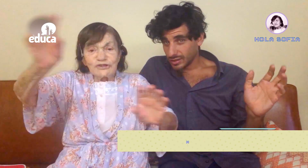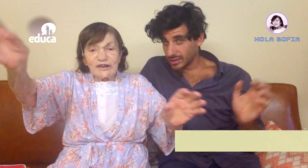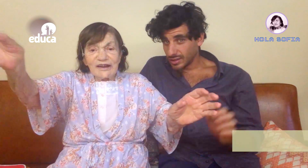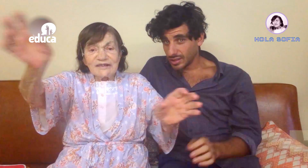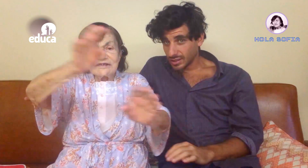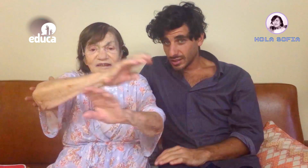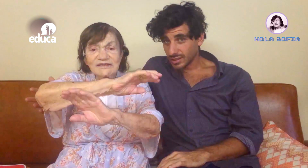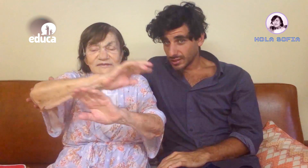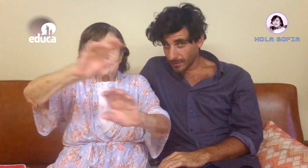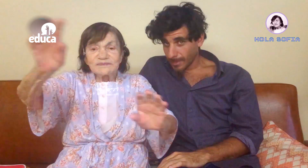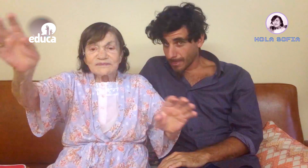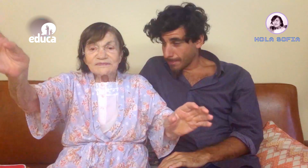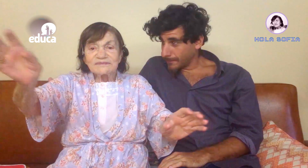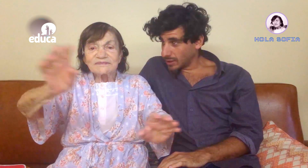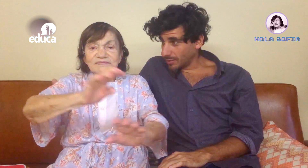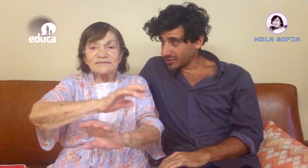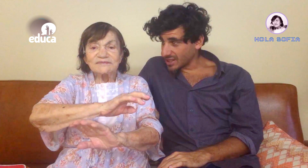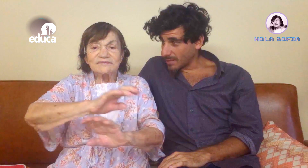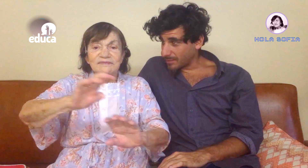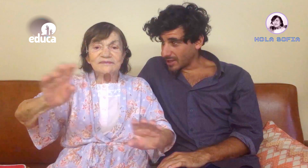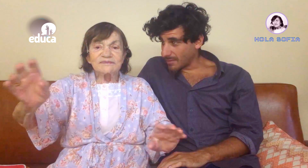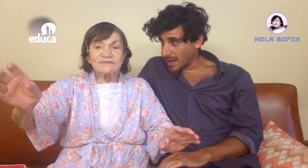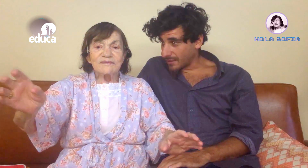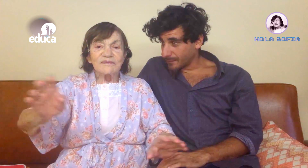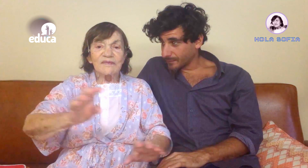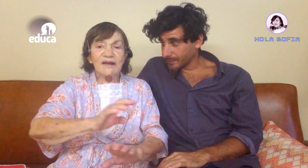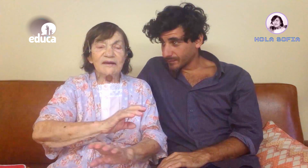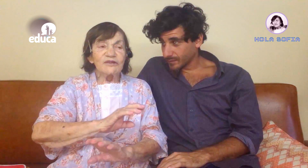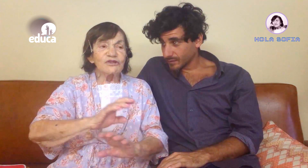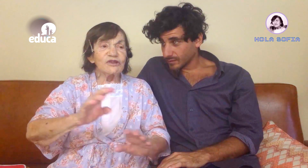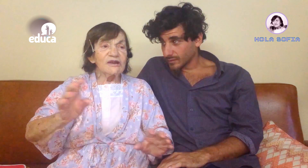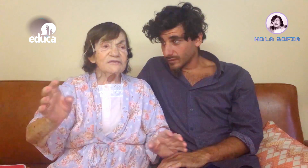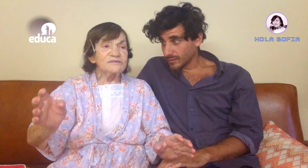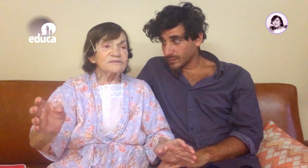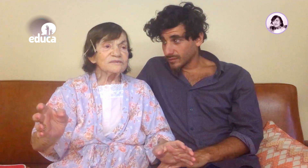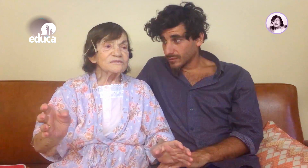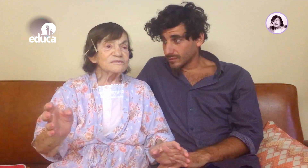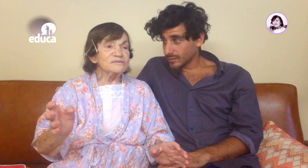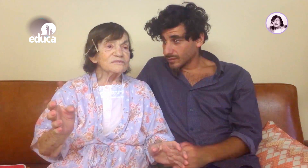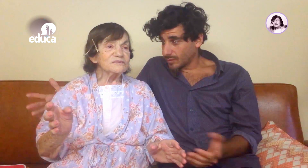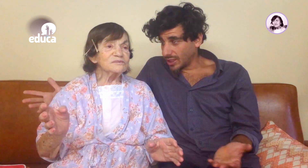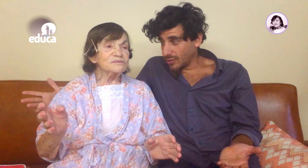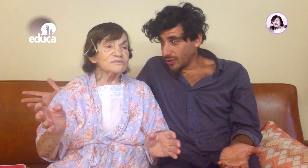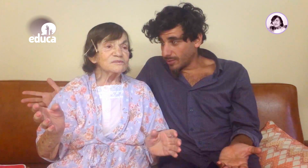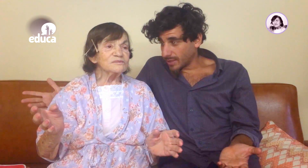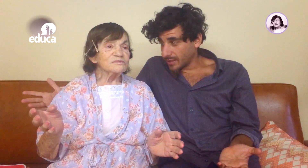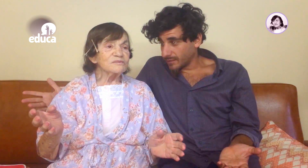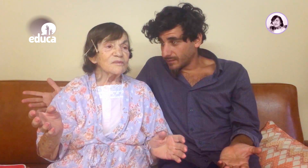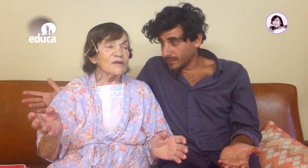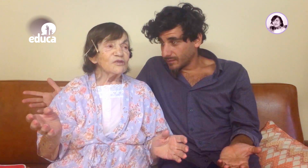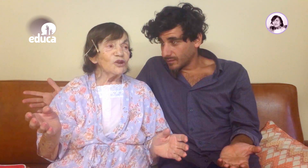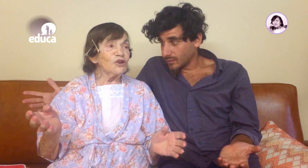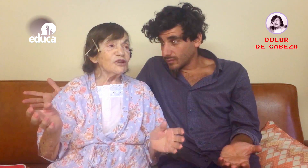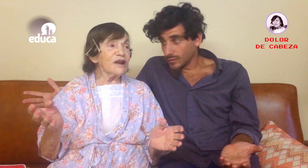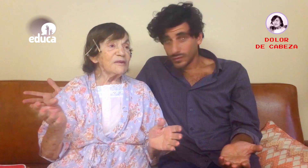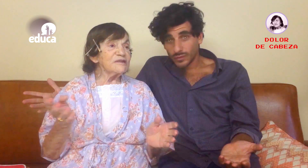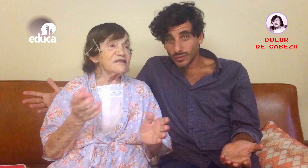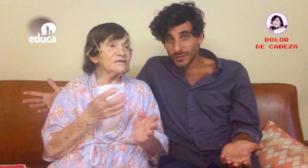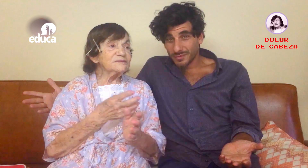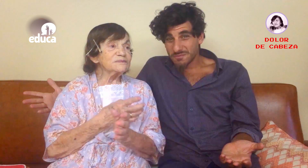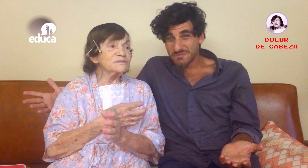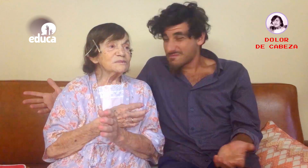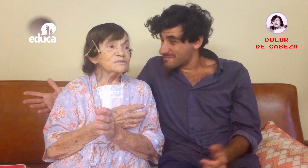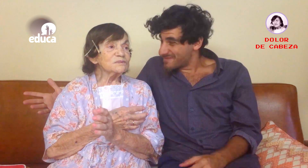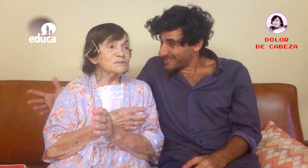todos muchas de las tres y cómo se llama el programa no sé poner un nombre dolor de